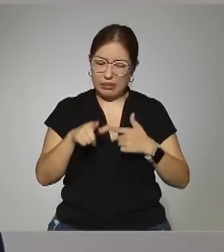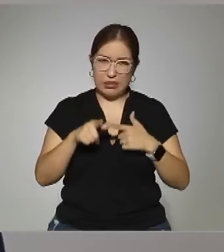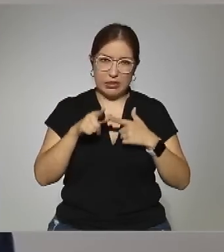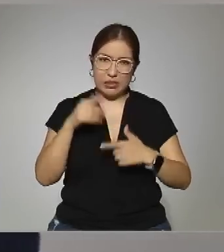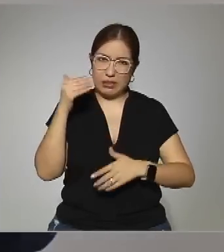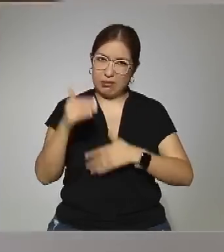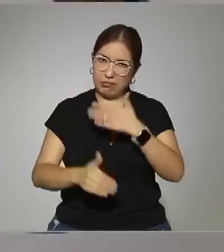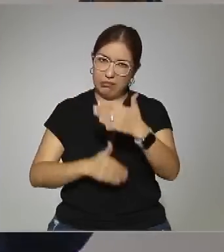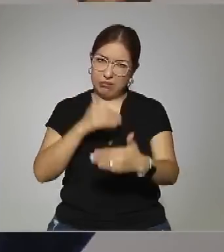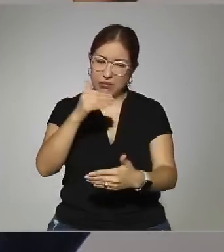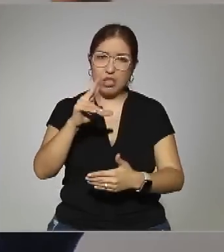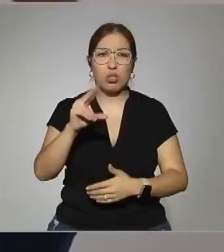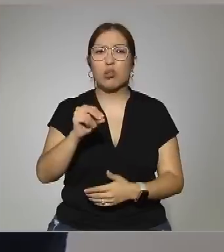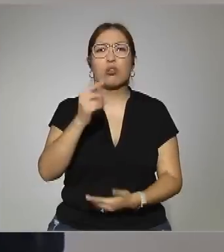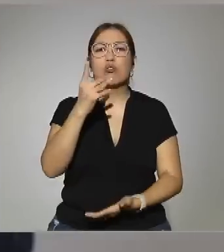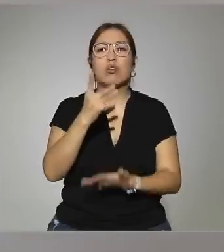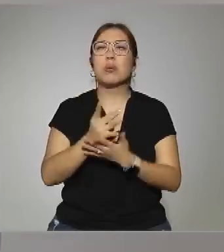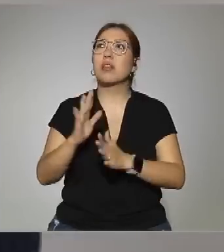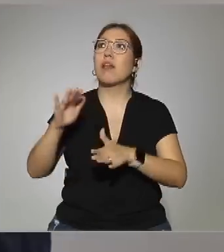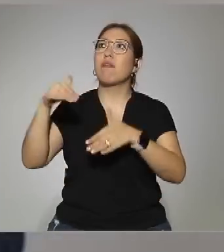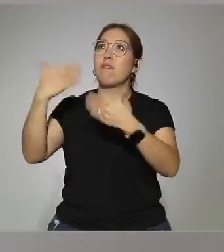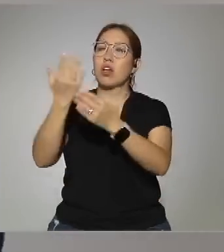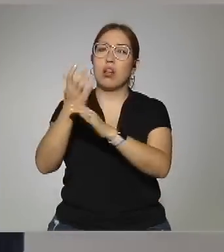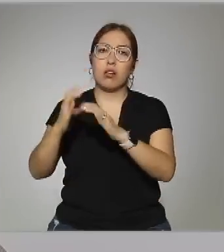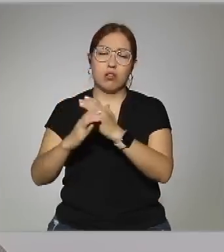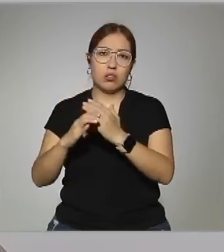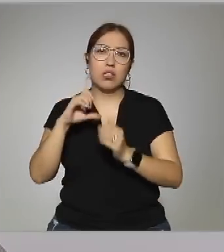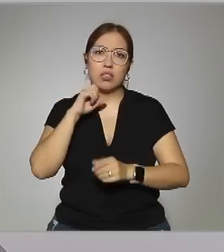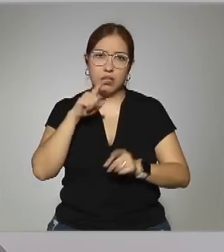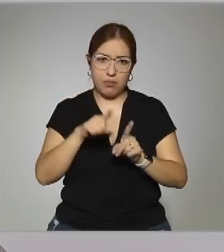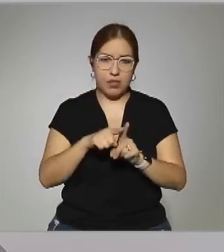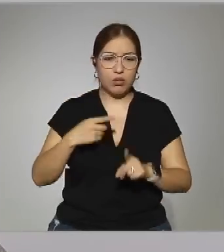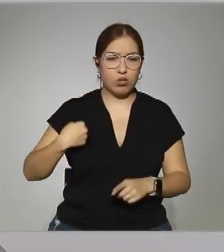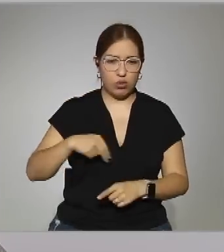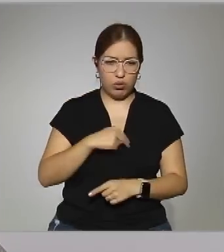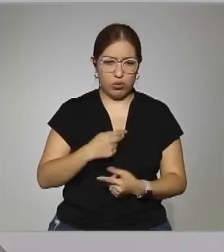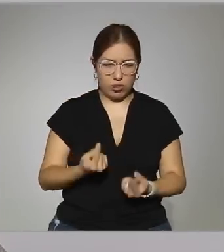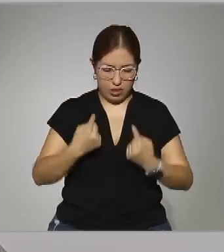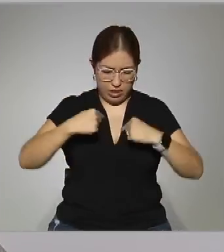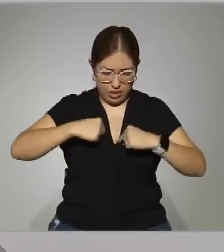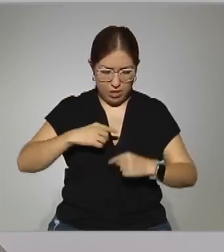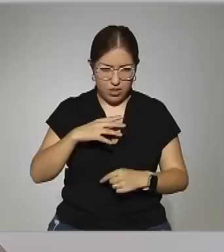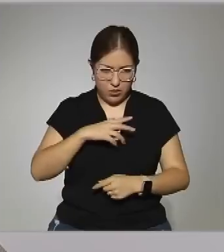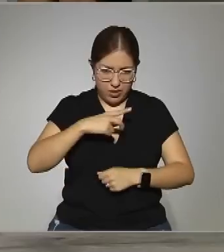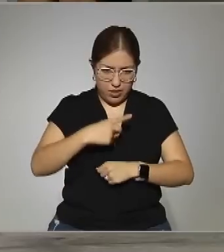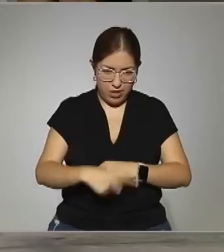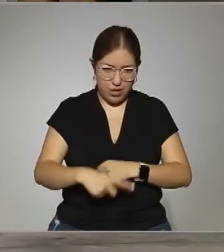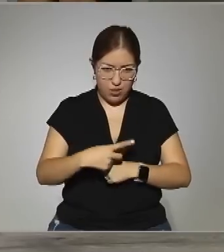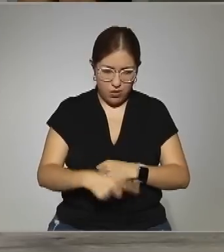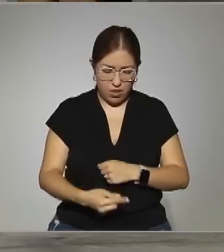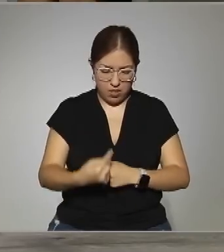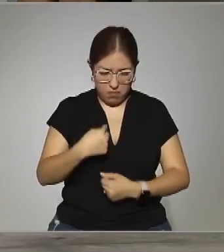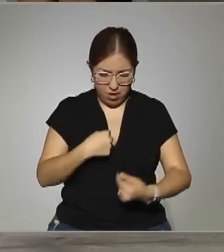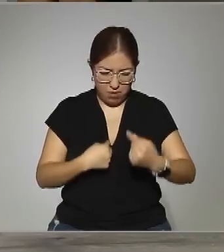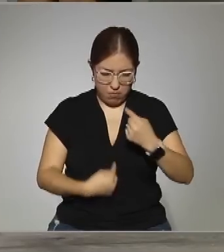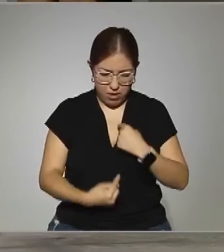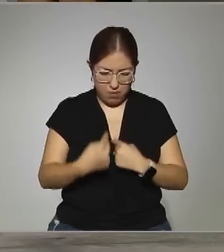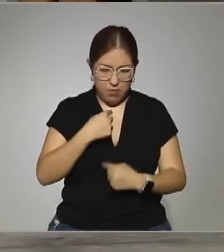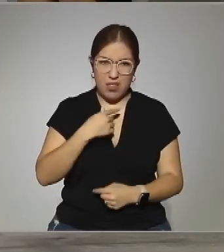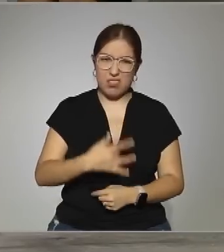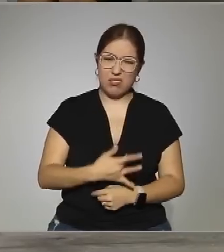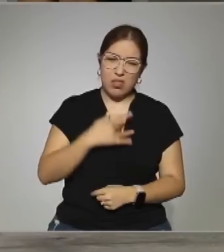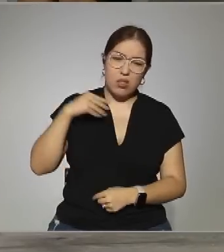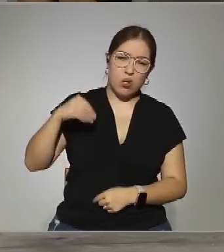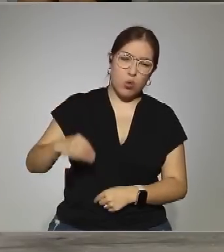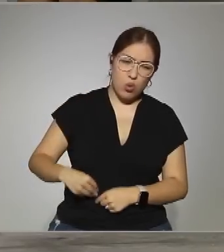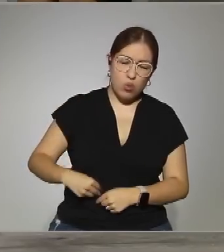veces, ¿no? No solo el daño viene del exterior, también nosotros en ocasiones nos estamos dañando constantemente por estos sentimientos de culpa,